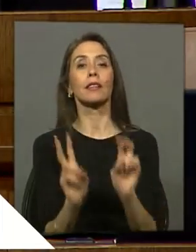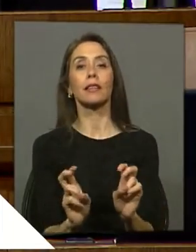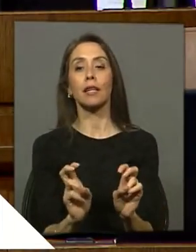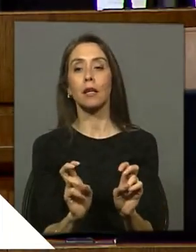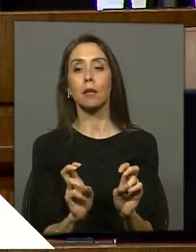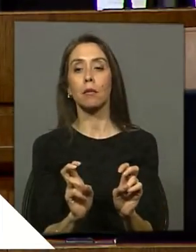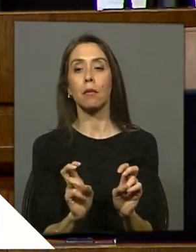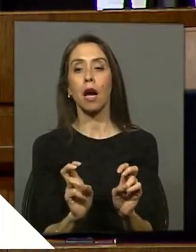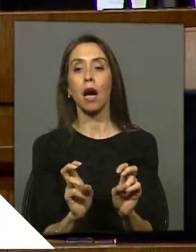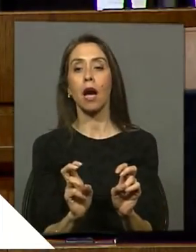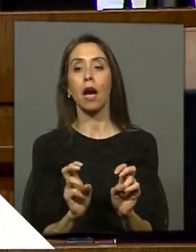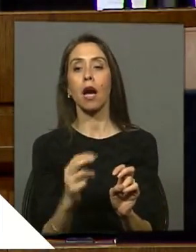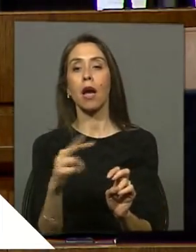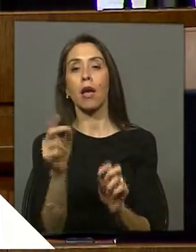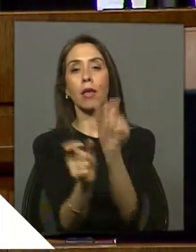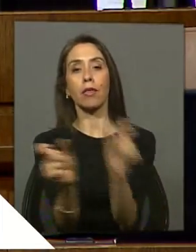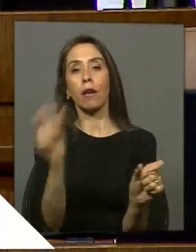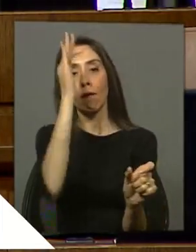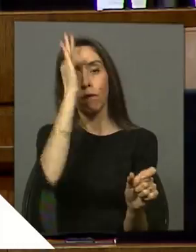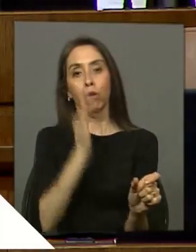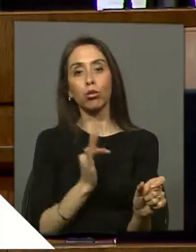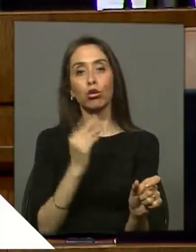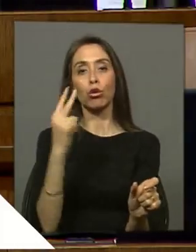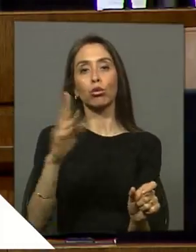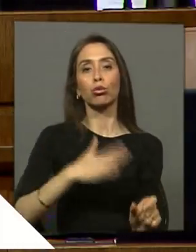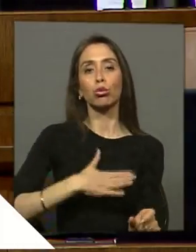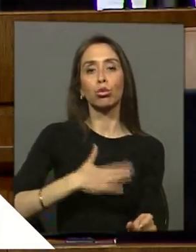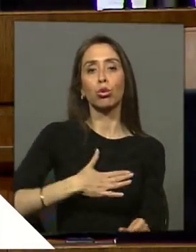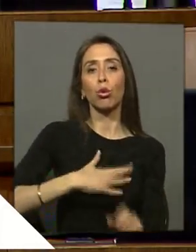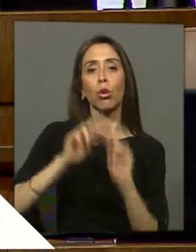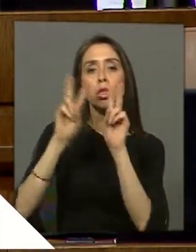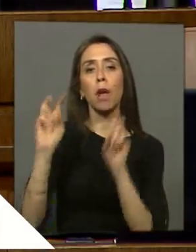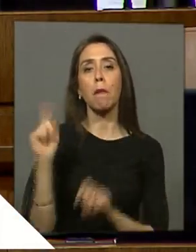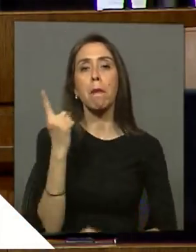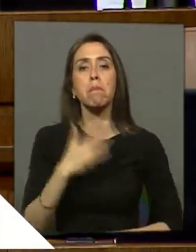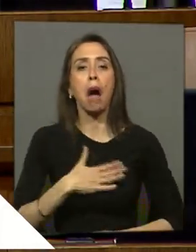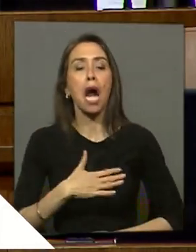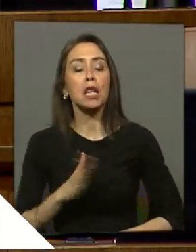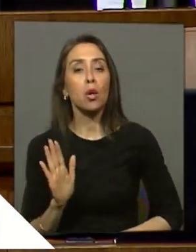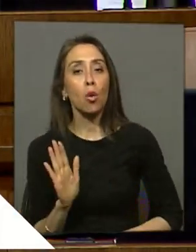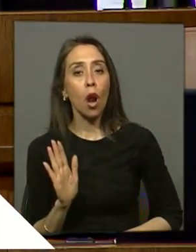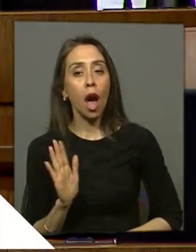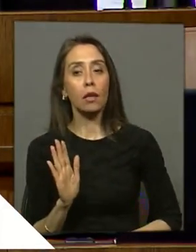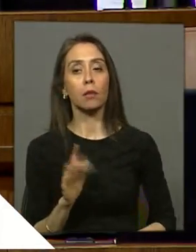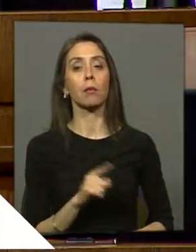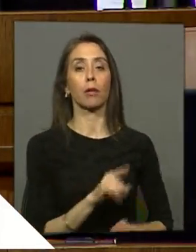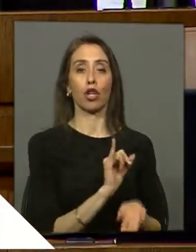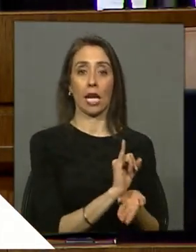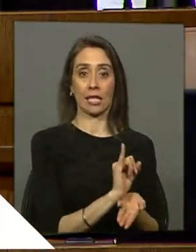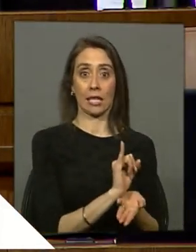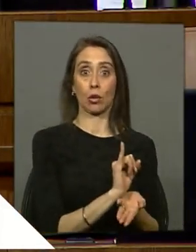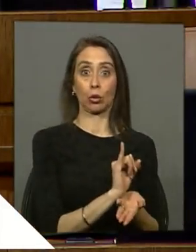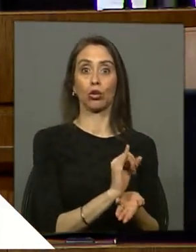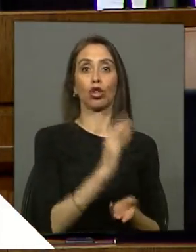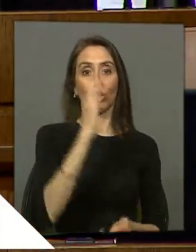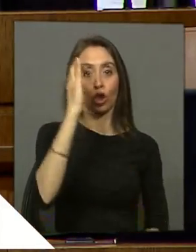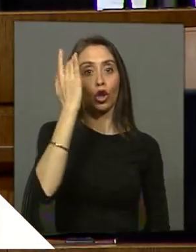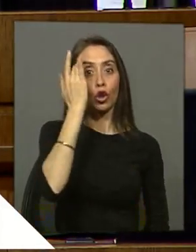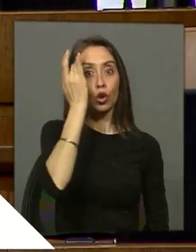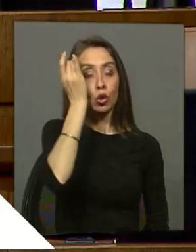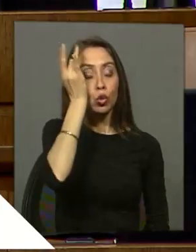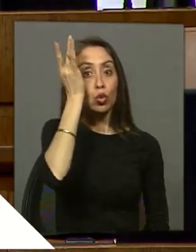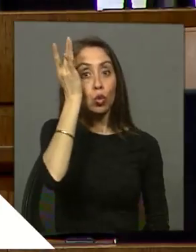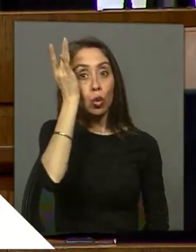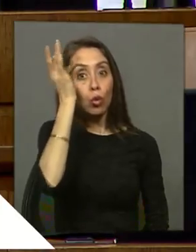particulares de los funcionarios pero habiendo tomado conocimiento de situaciones que